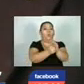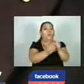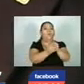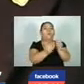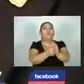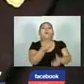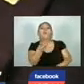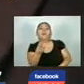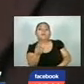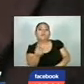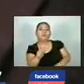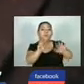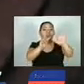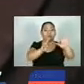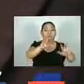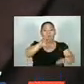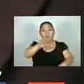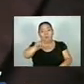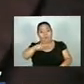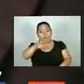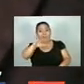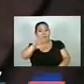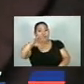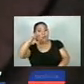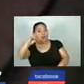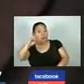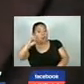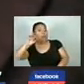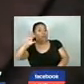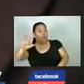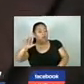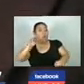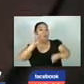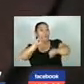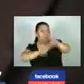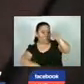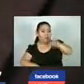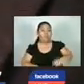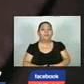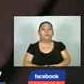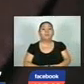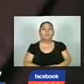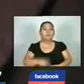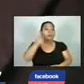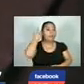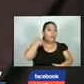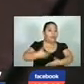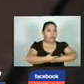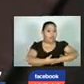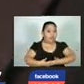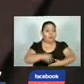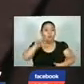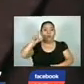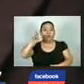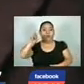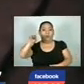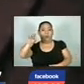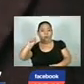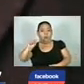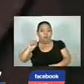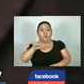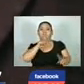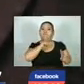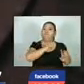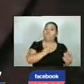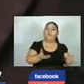el monto total de 70 mil 505 dólares con 98 centavos. A su hijo Luis Antonio